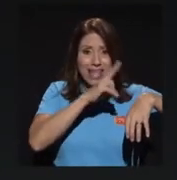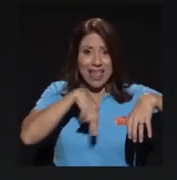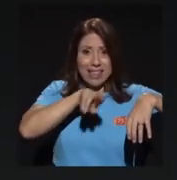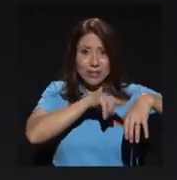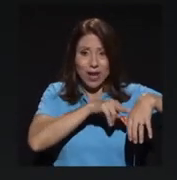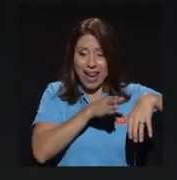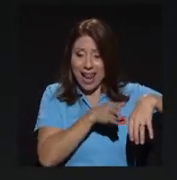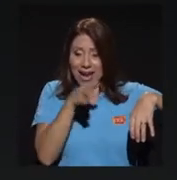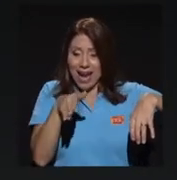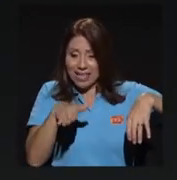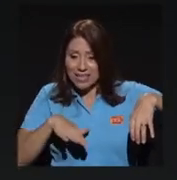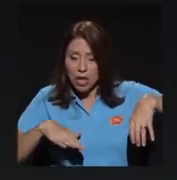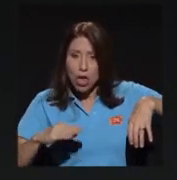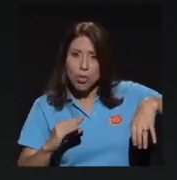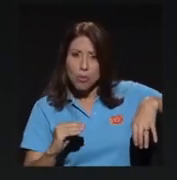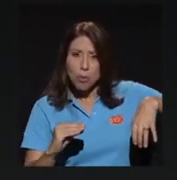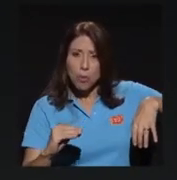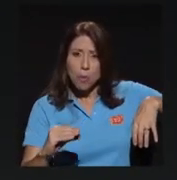primaria